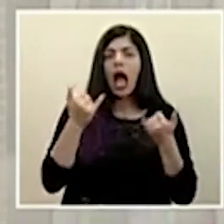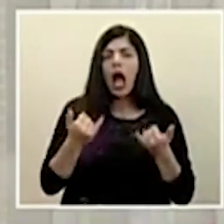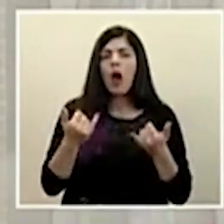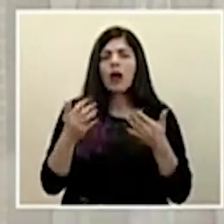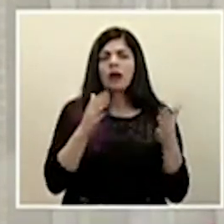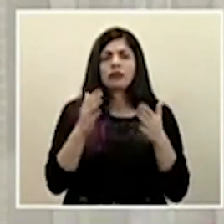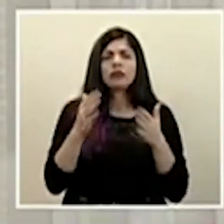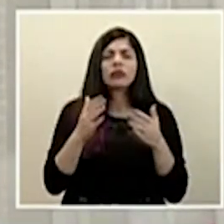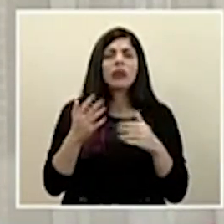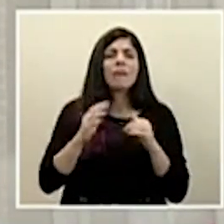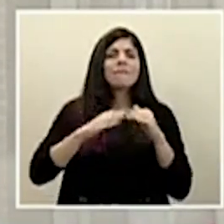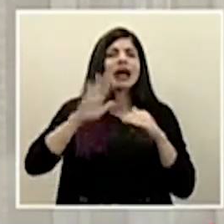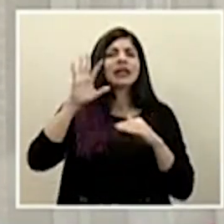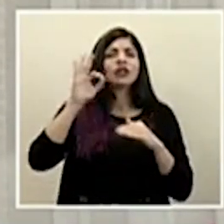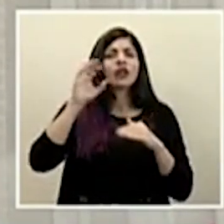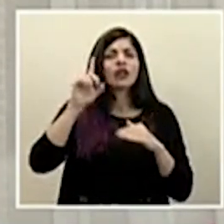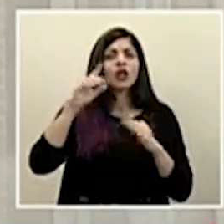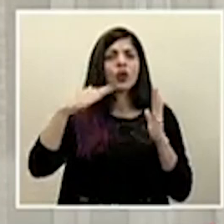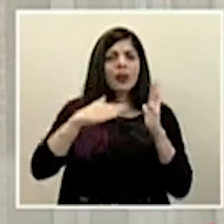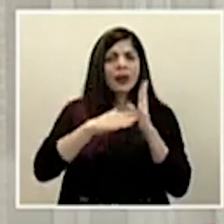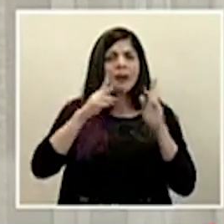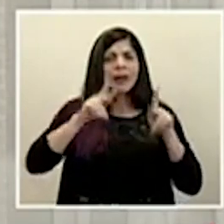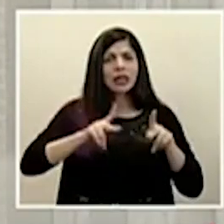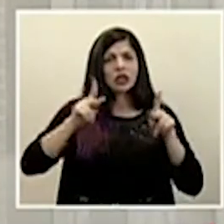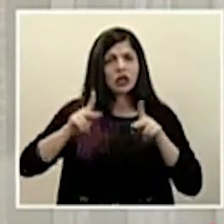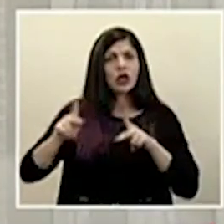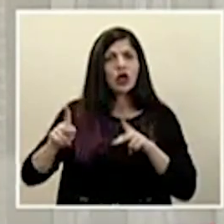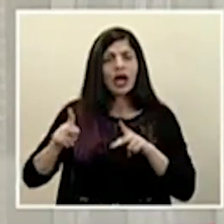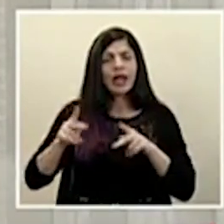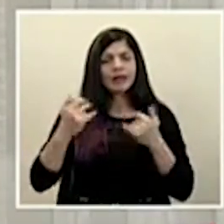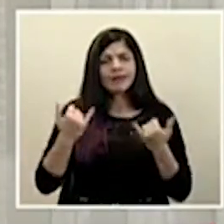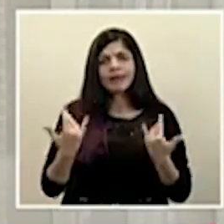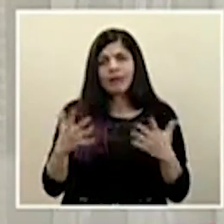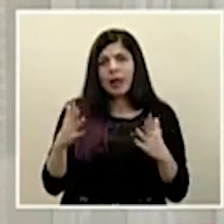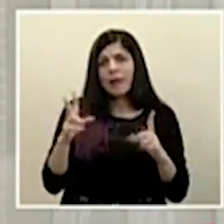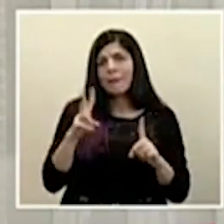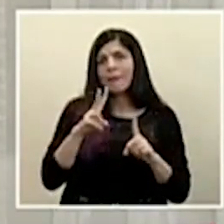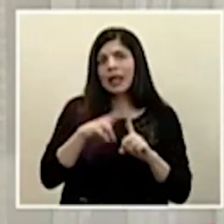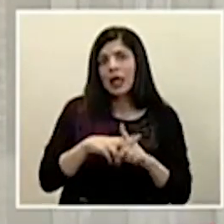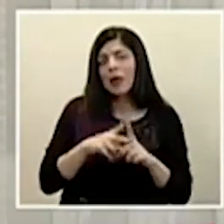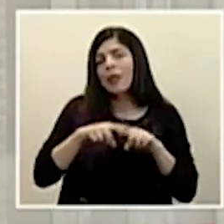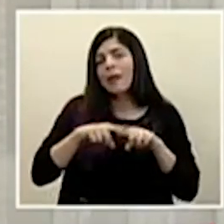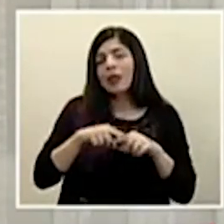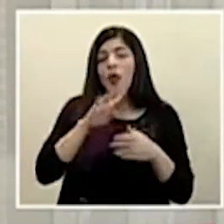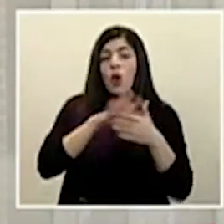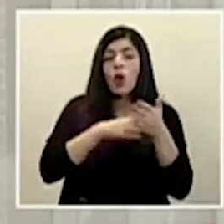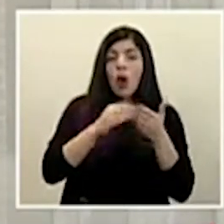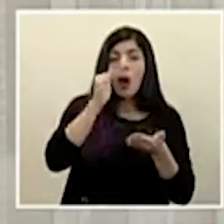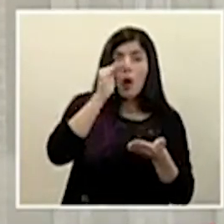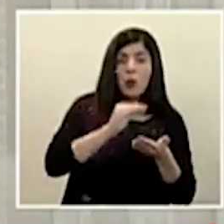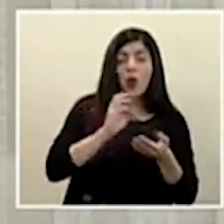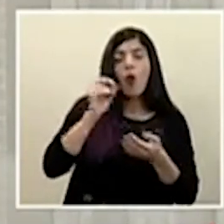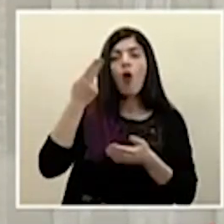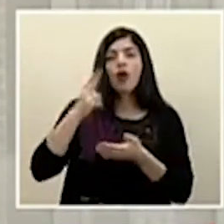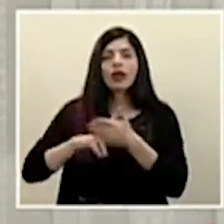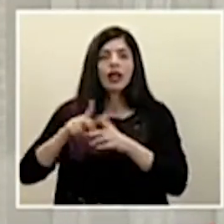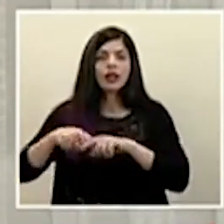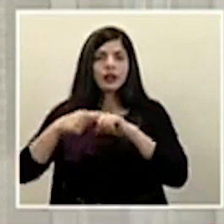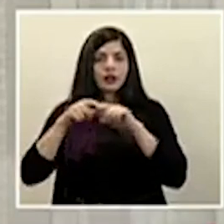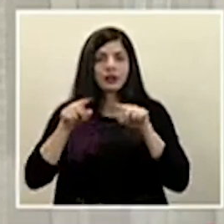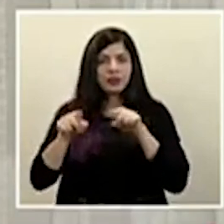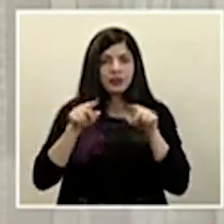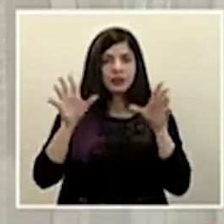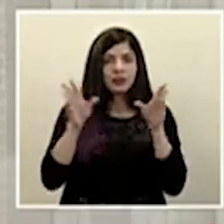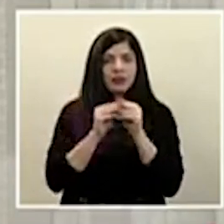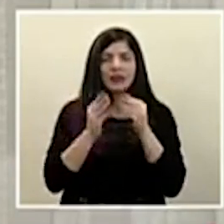hablando prácticamente de más de 91 mil personas a las que se les ha aplicado ya sea reducción de jornada o suspensión de su contrato.